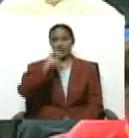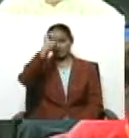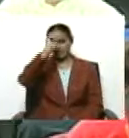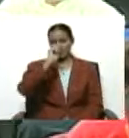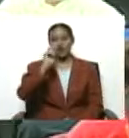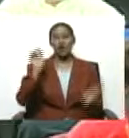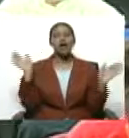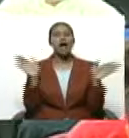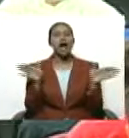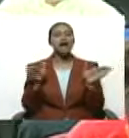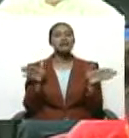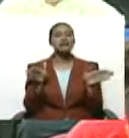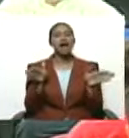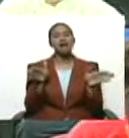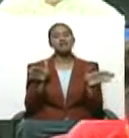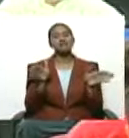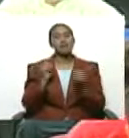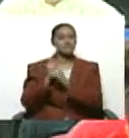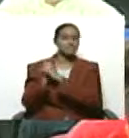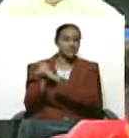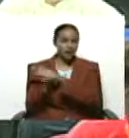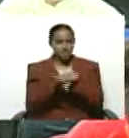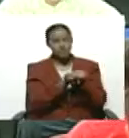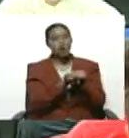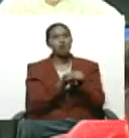él es del Caracas. ¿Eh? Eso sí es raro,